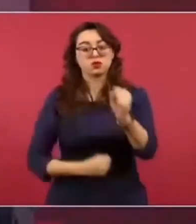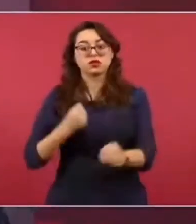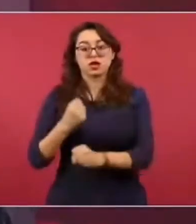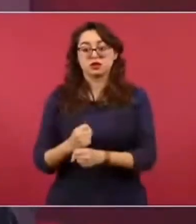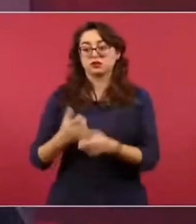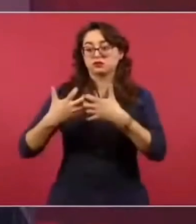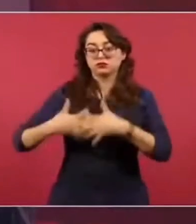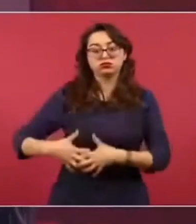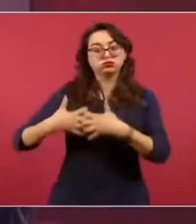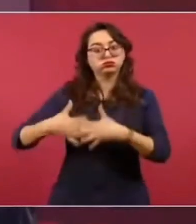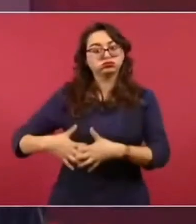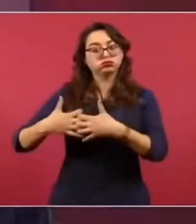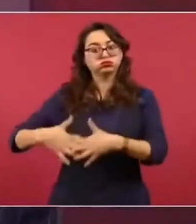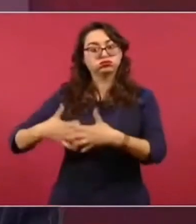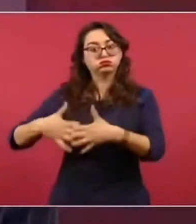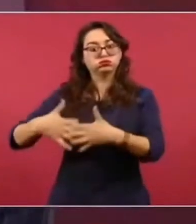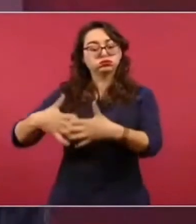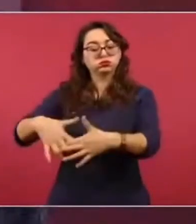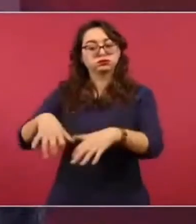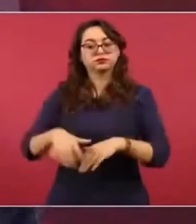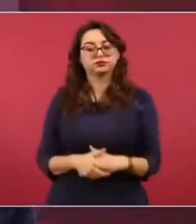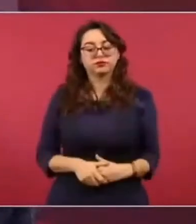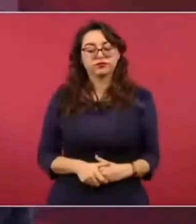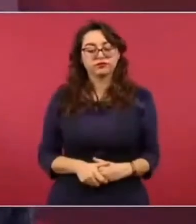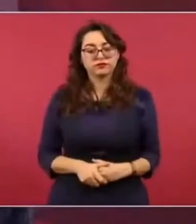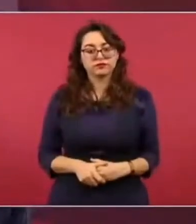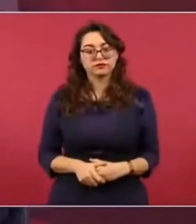Según estos